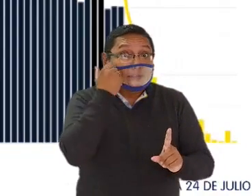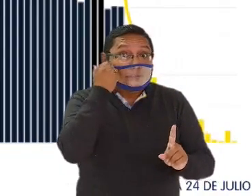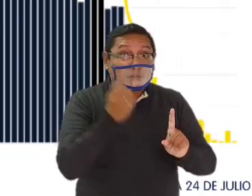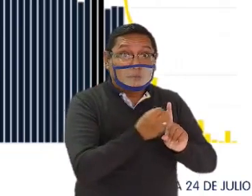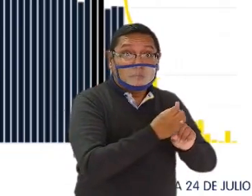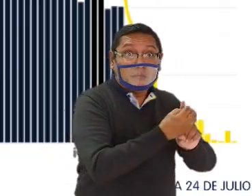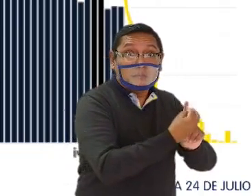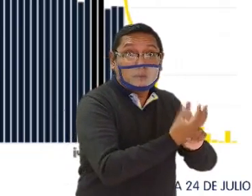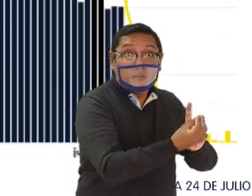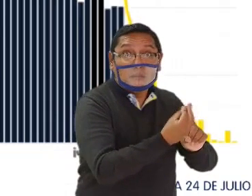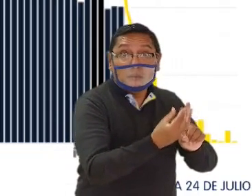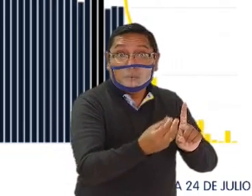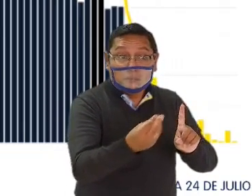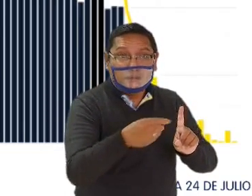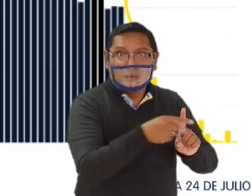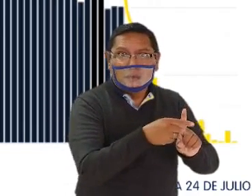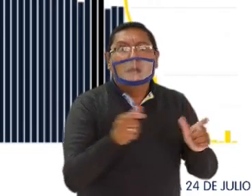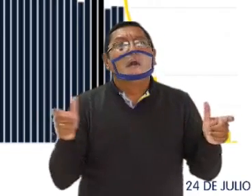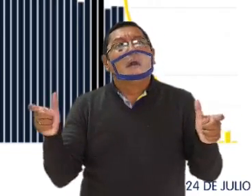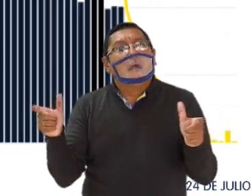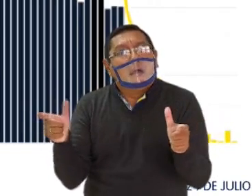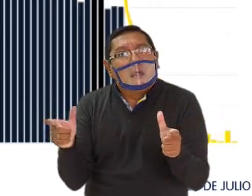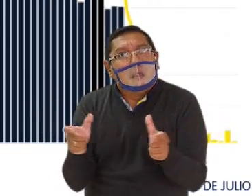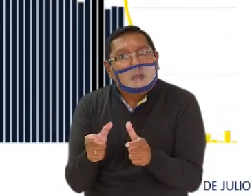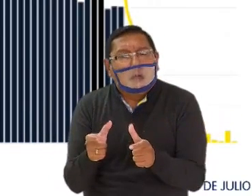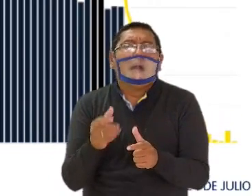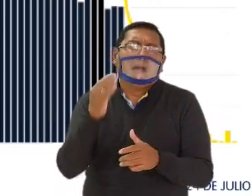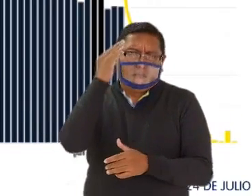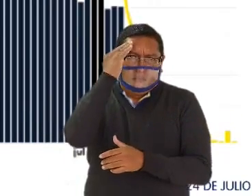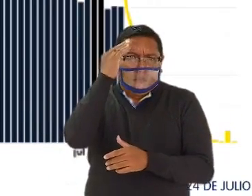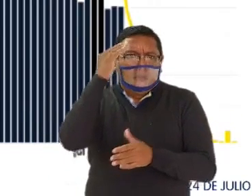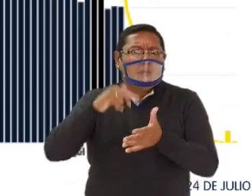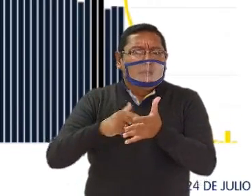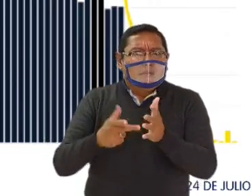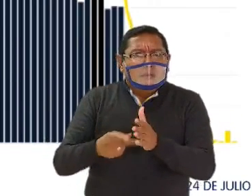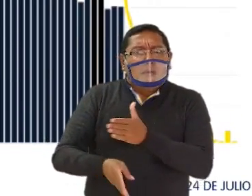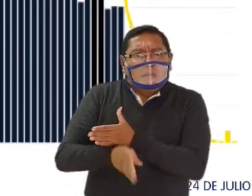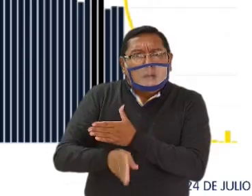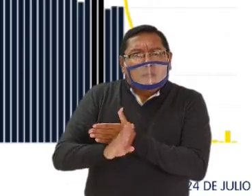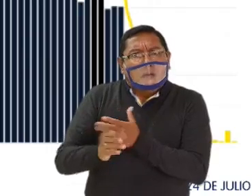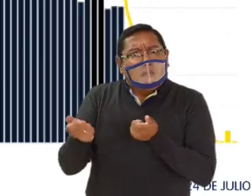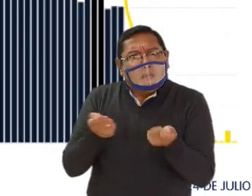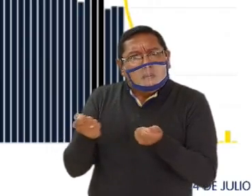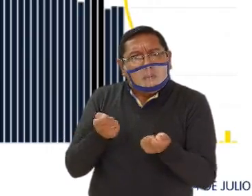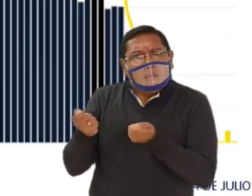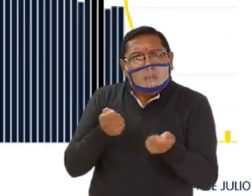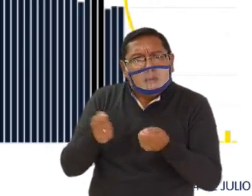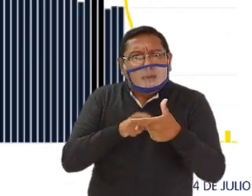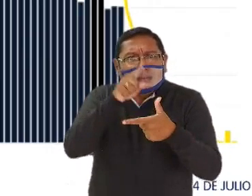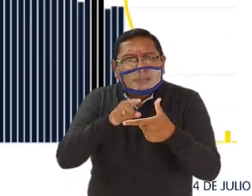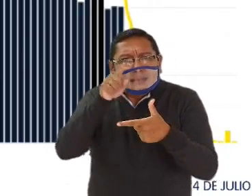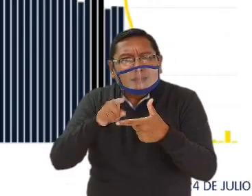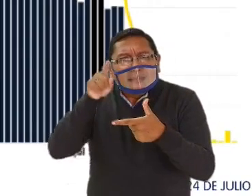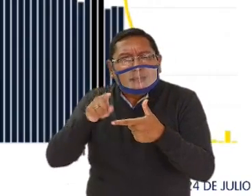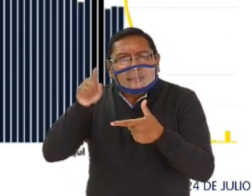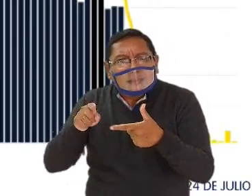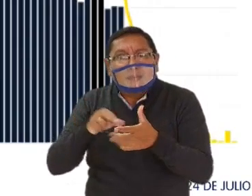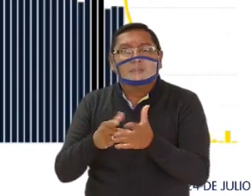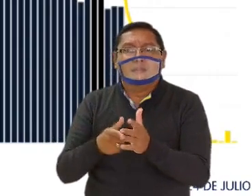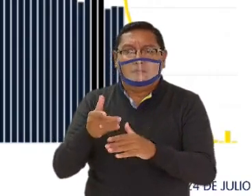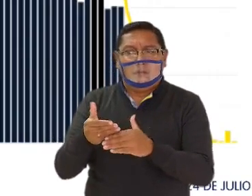clara tendencia a la baja, aun cuando somos conservadores y no incluimos las estadísticas de los últimos días, ya que estas no han